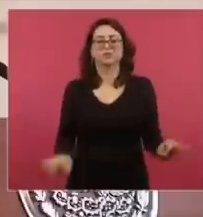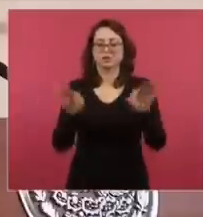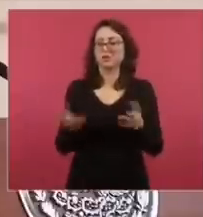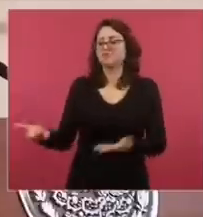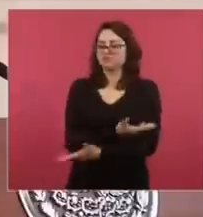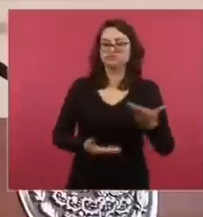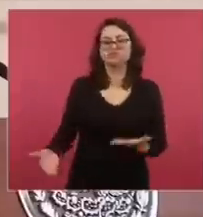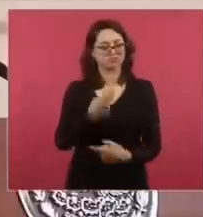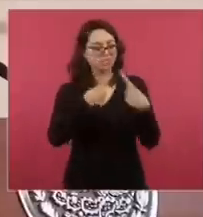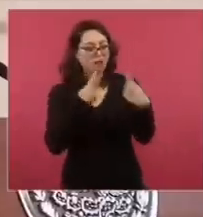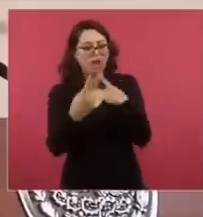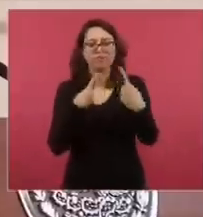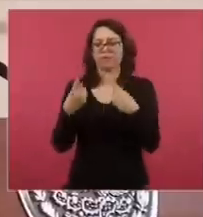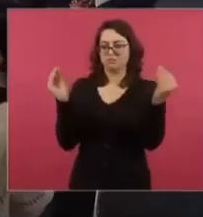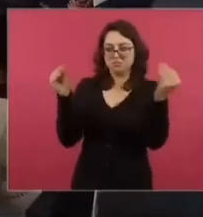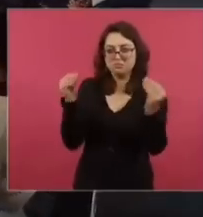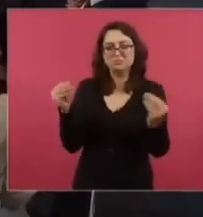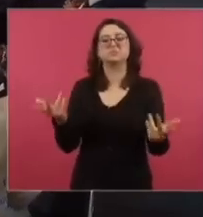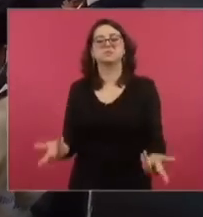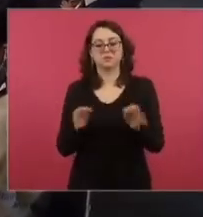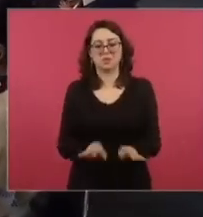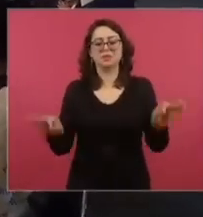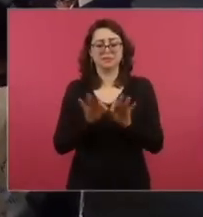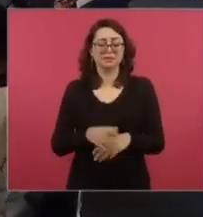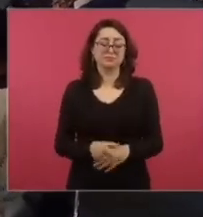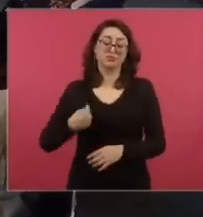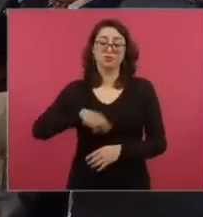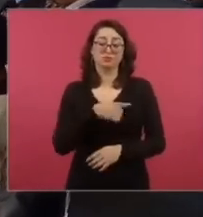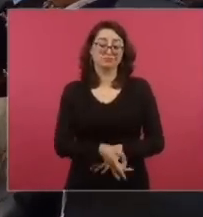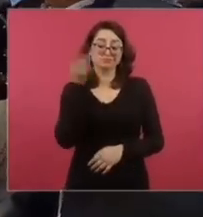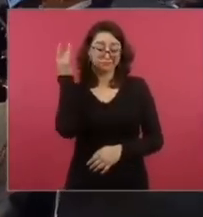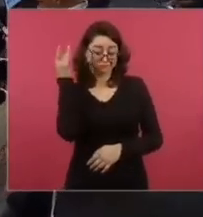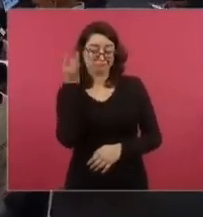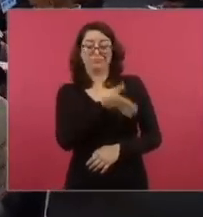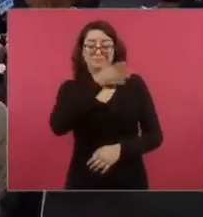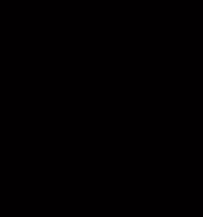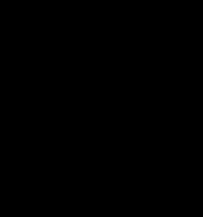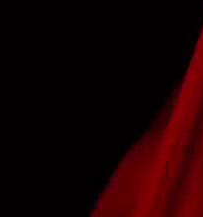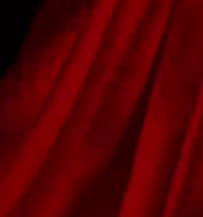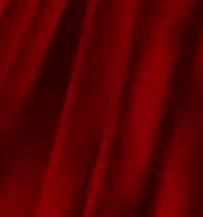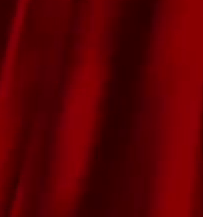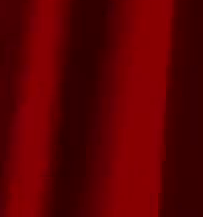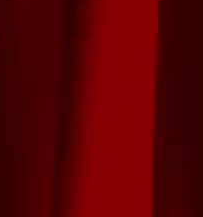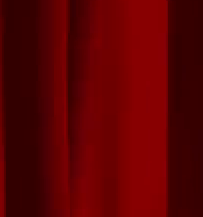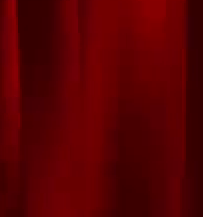al debate. Y les vamos a ganar. De una vez se los puedo anticipar.